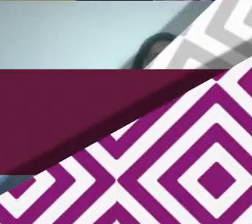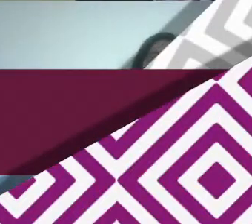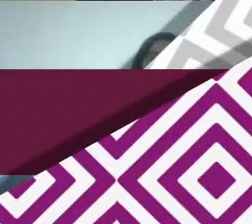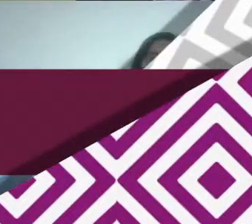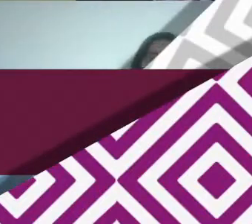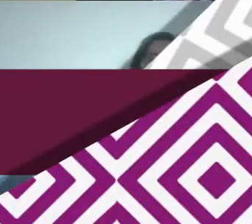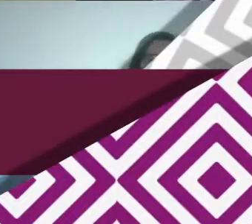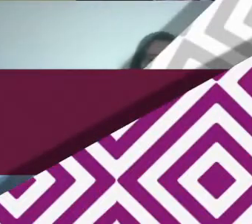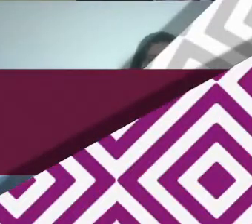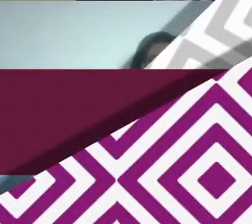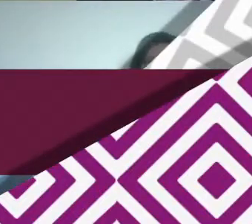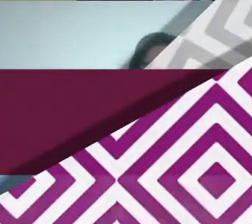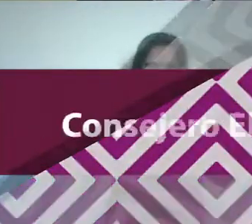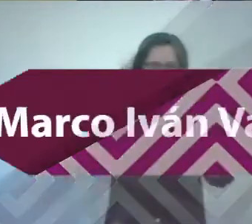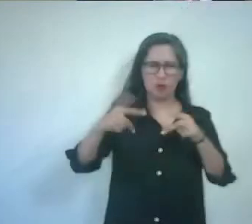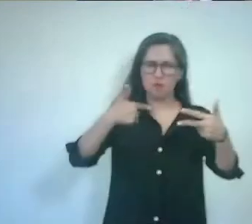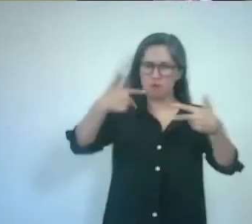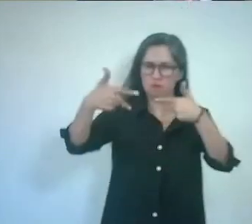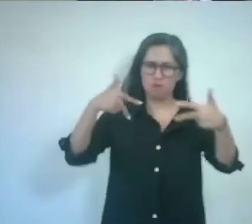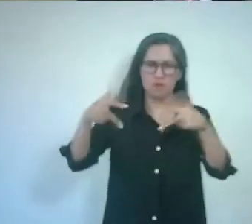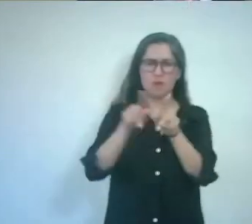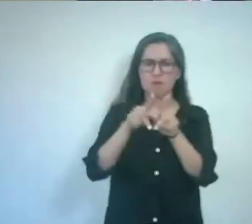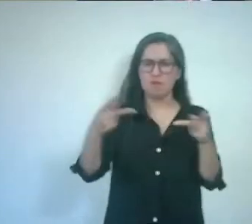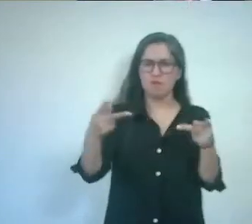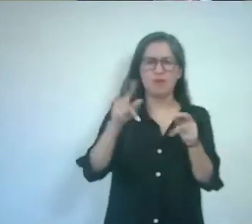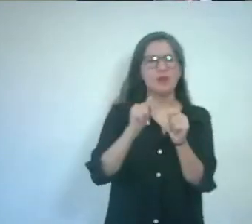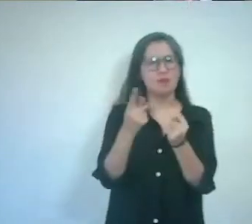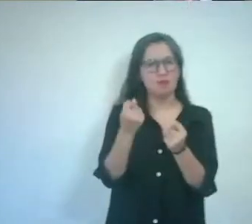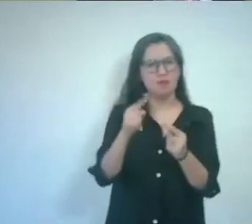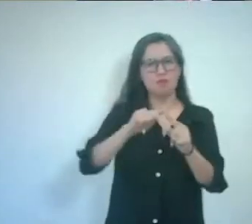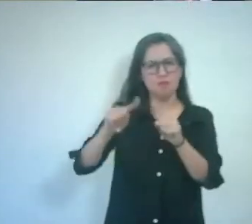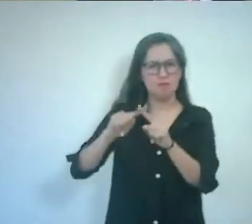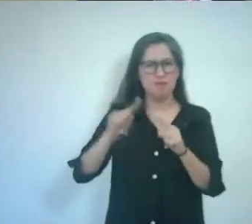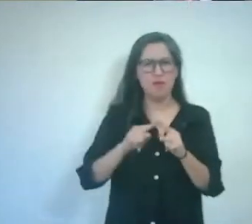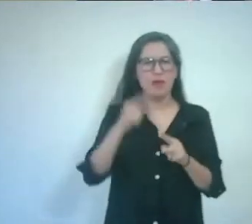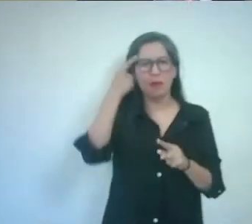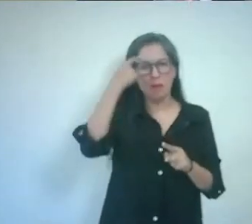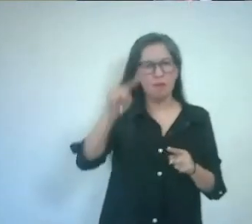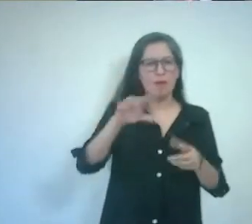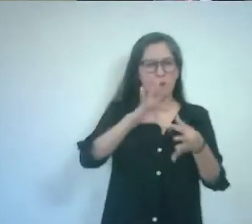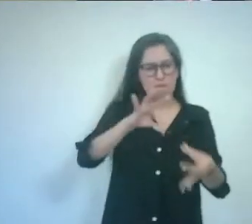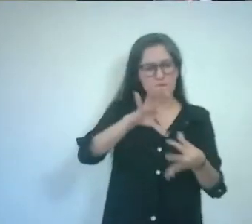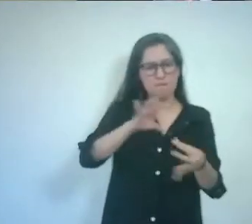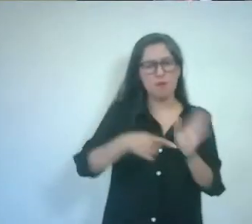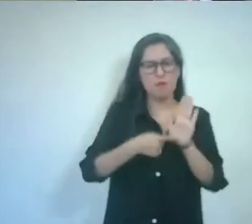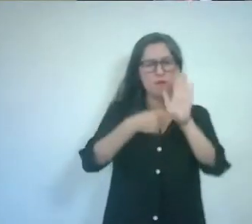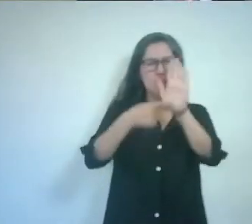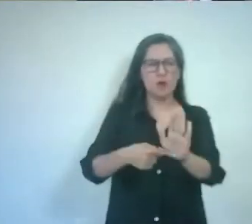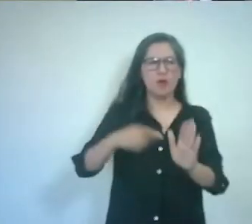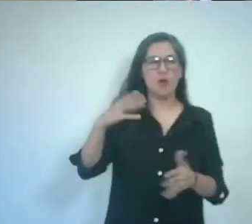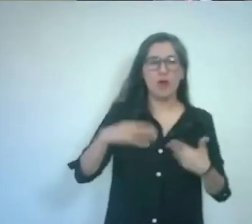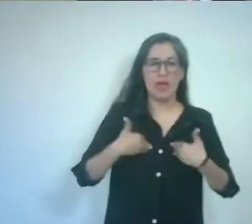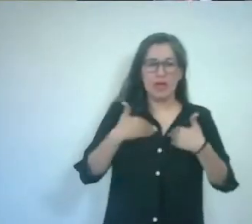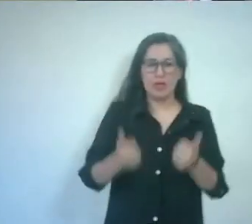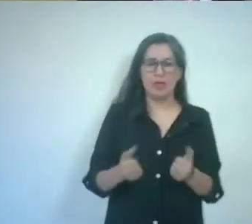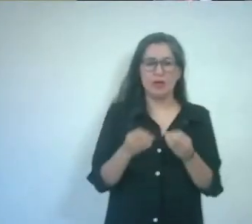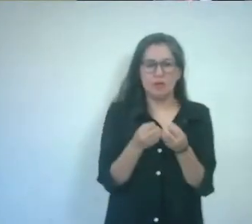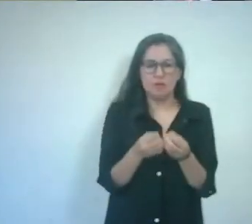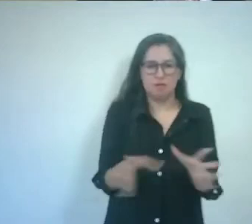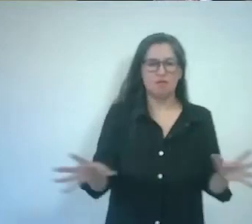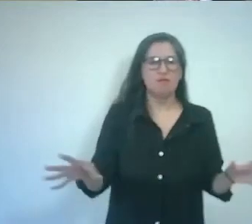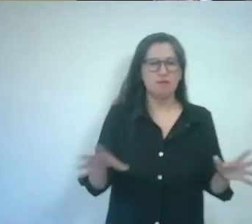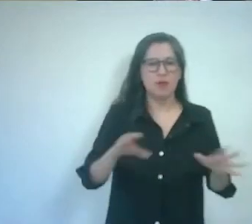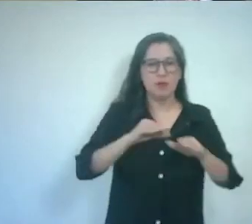Los medios de comunicación que nos han ayudado a construir una explicación y una comprensión pública sobre el desarrollo